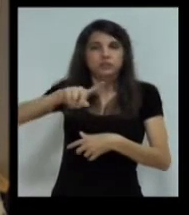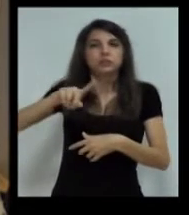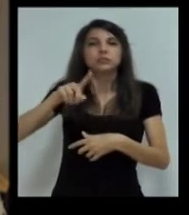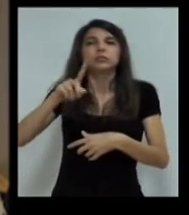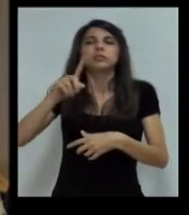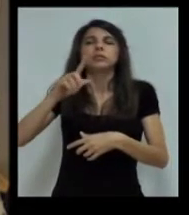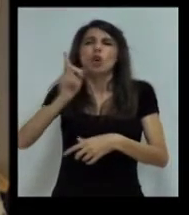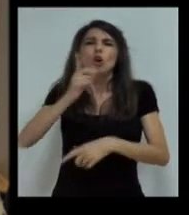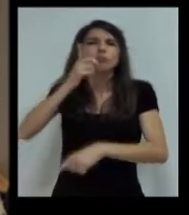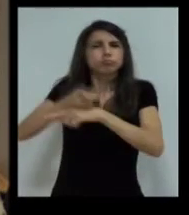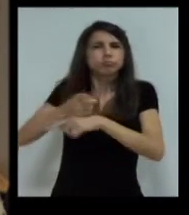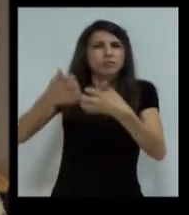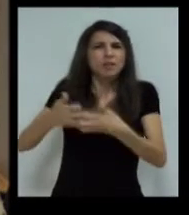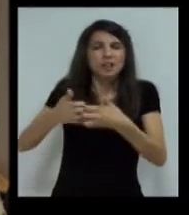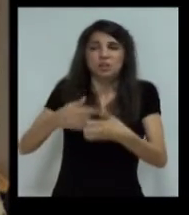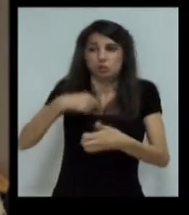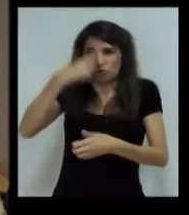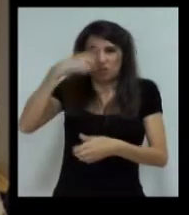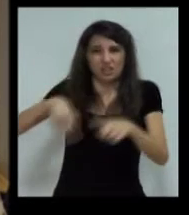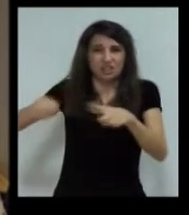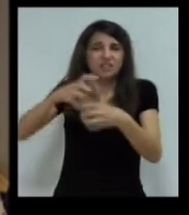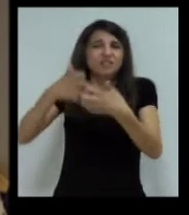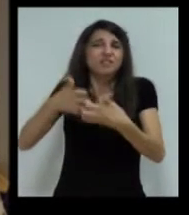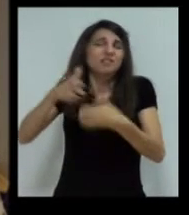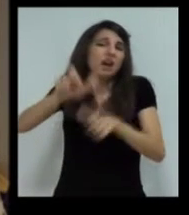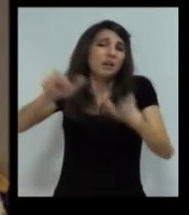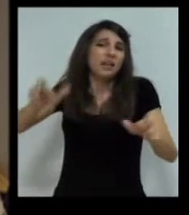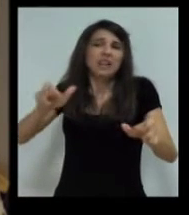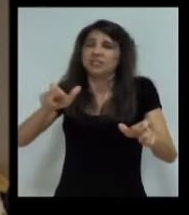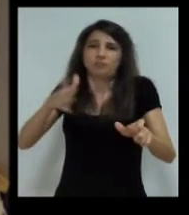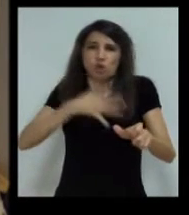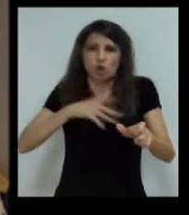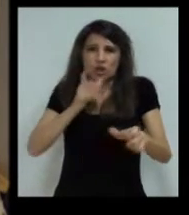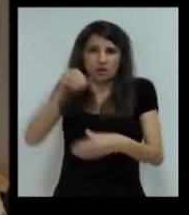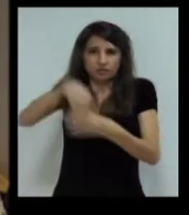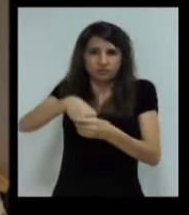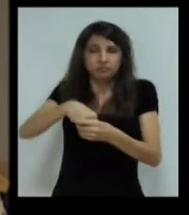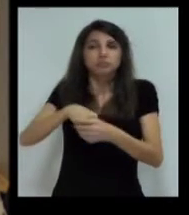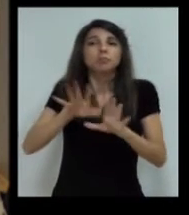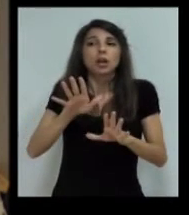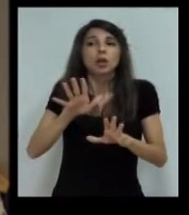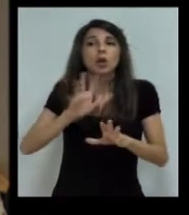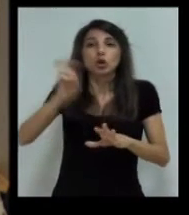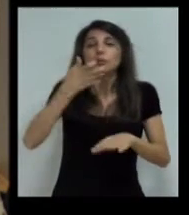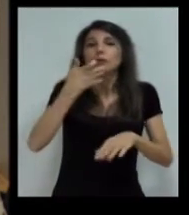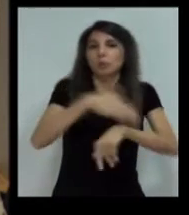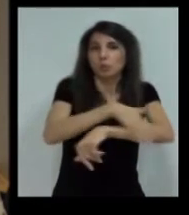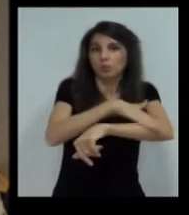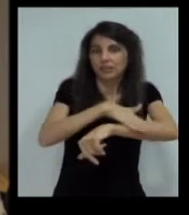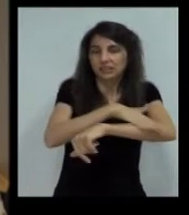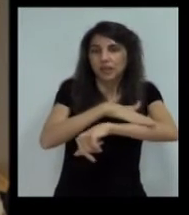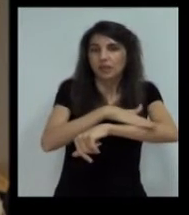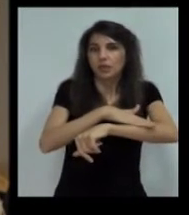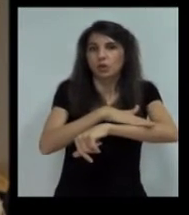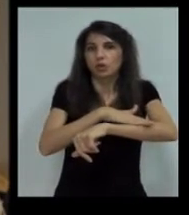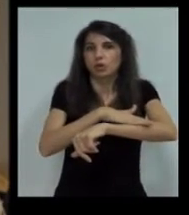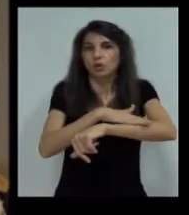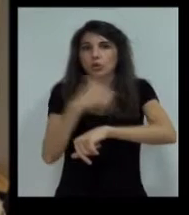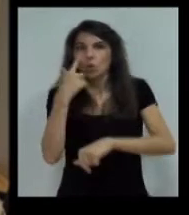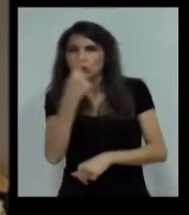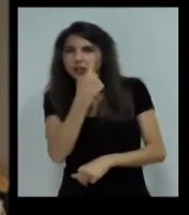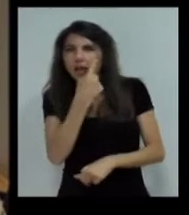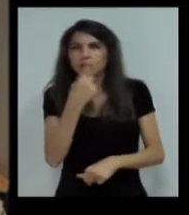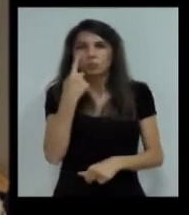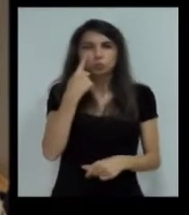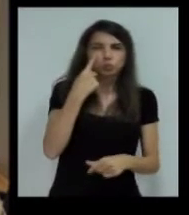fabricantes. Yo sé que fabricantes no van a querer entrar, pero otros los invitan y sobre todo si aparece la administración como notaria, como supervisora.